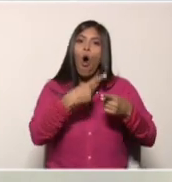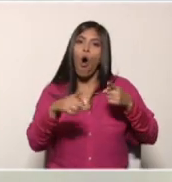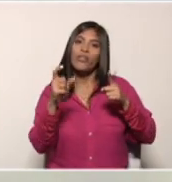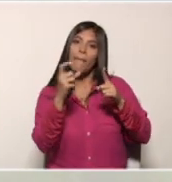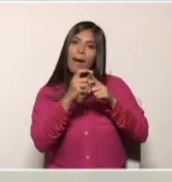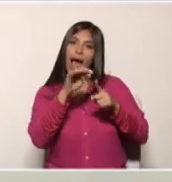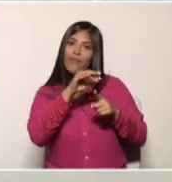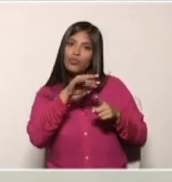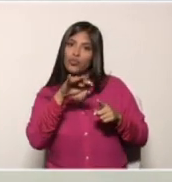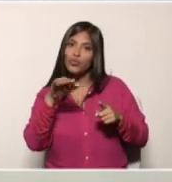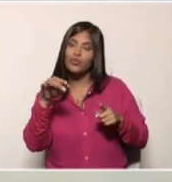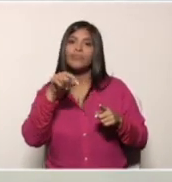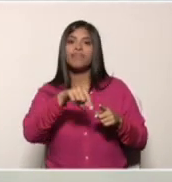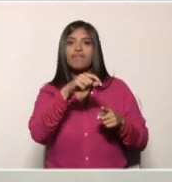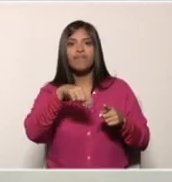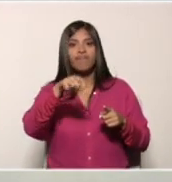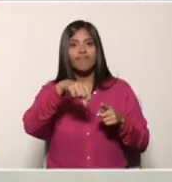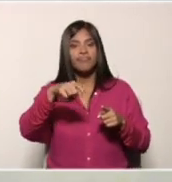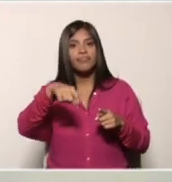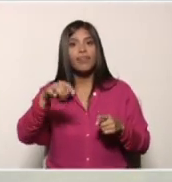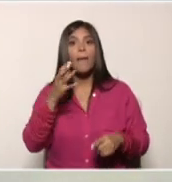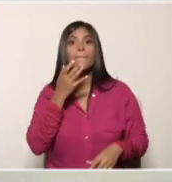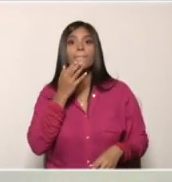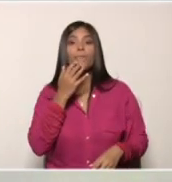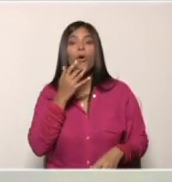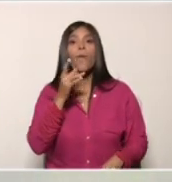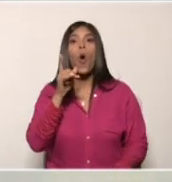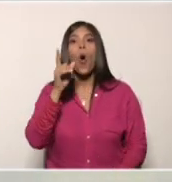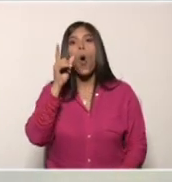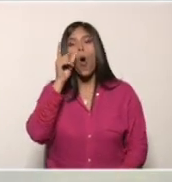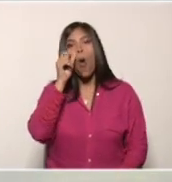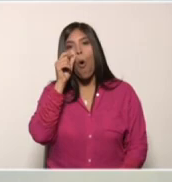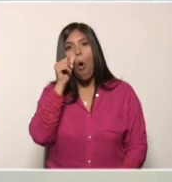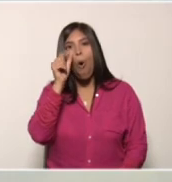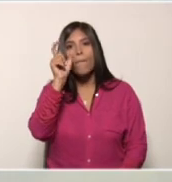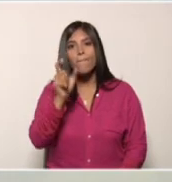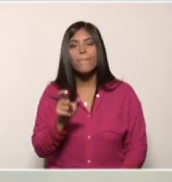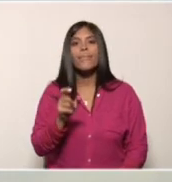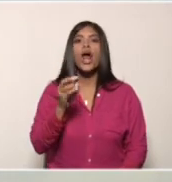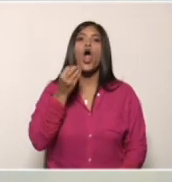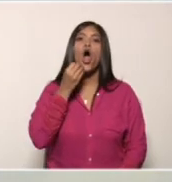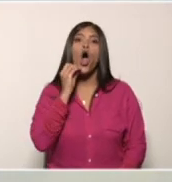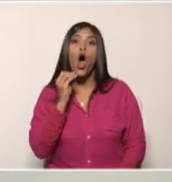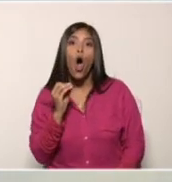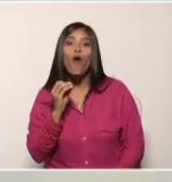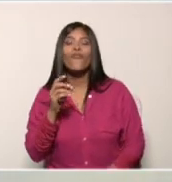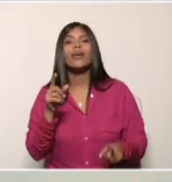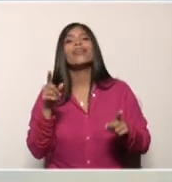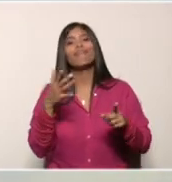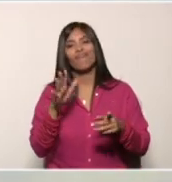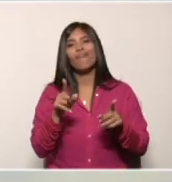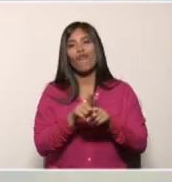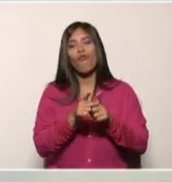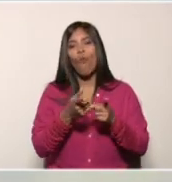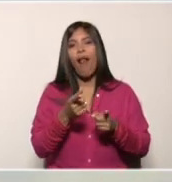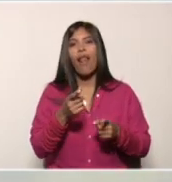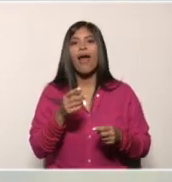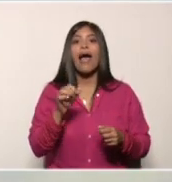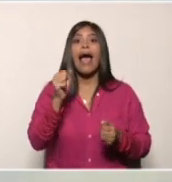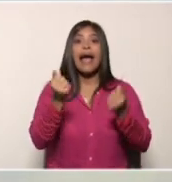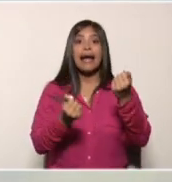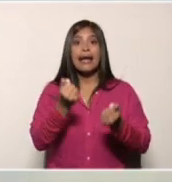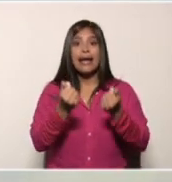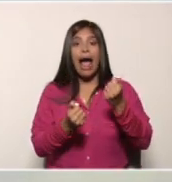¿ok? Estos son los sinónimos, por ejemplo, muchacho, niño, joven, son sinónimos.